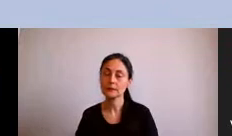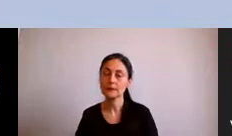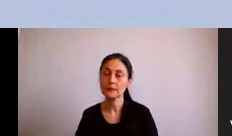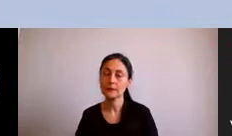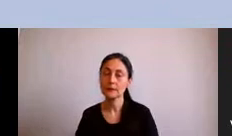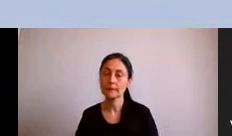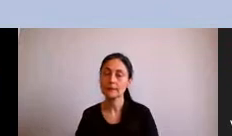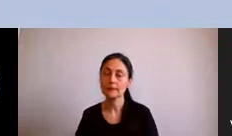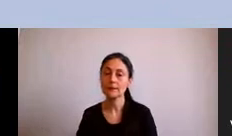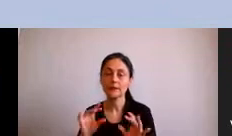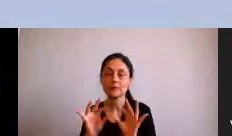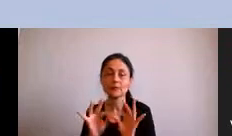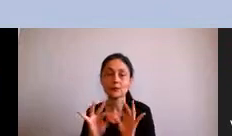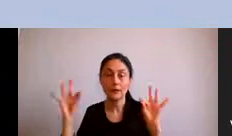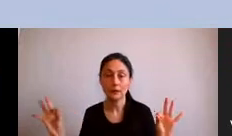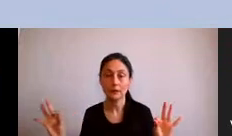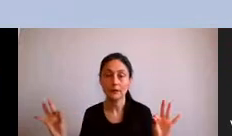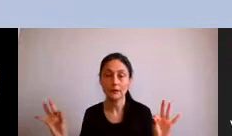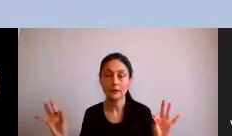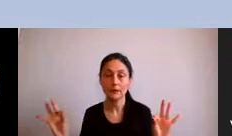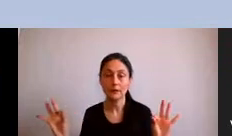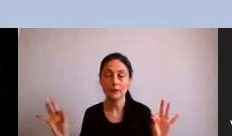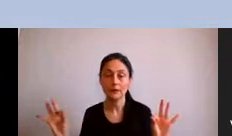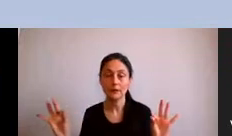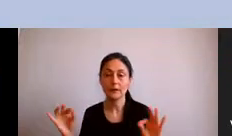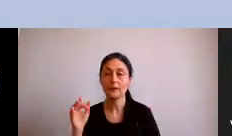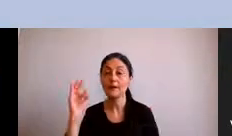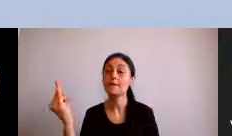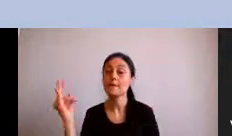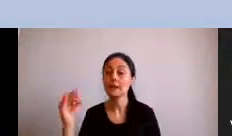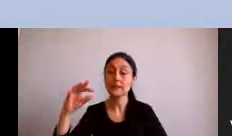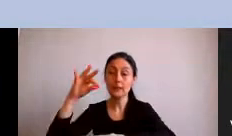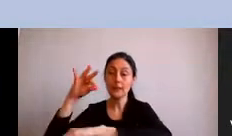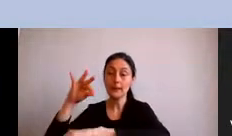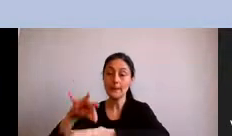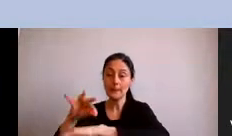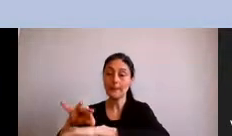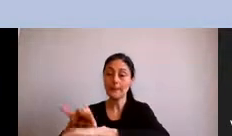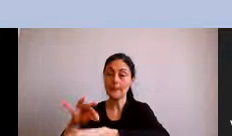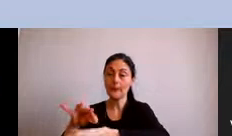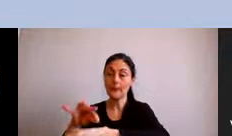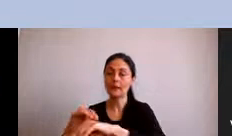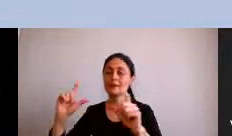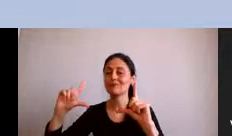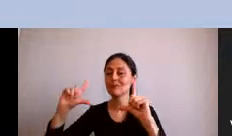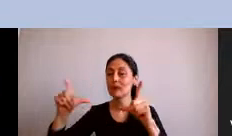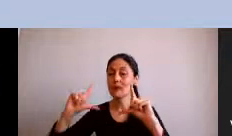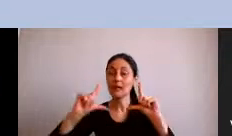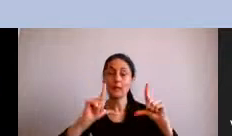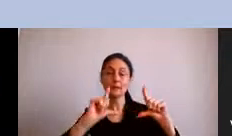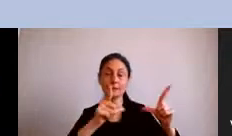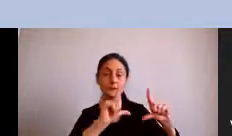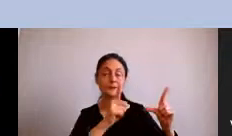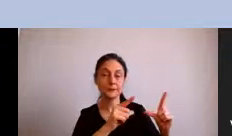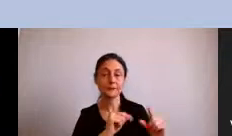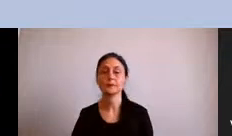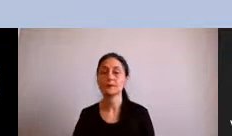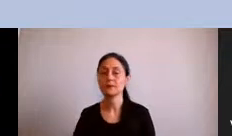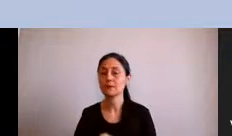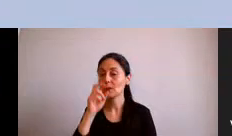la mención o especialidad de imagenología y física médica, pues uno de los exámenes que también pasa lo mismo como el caso anterior